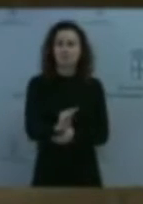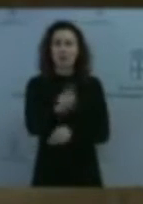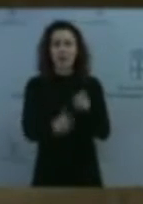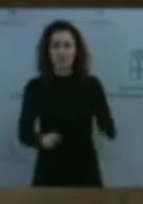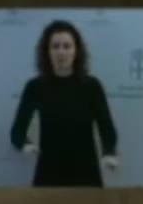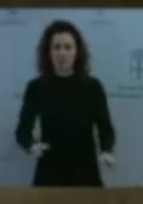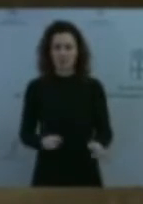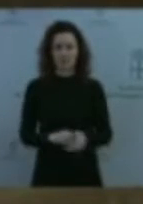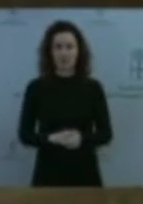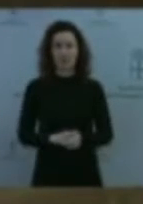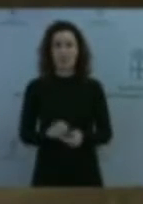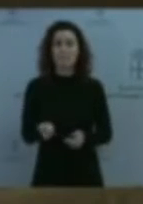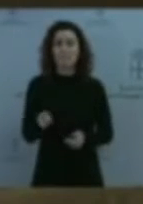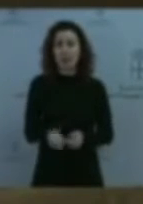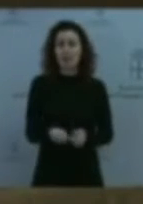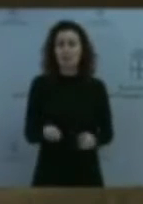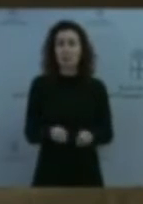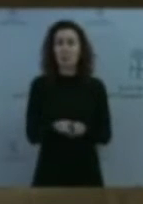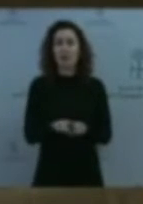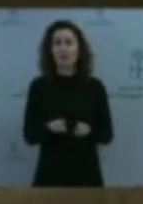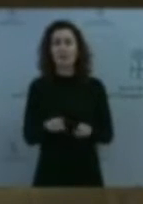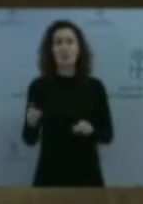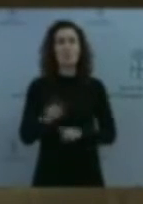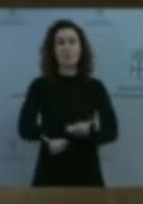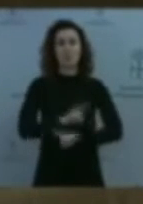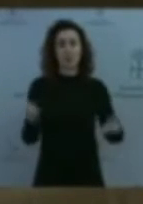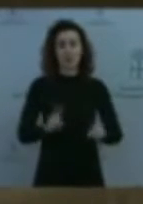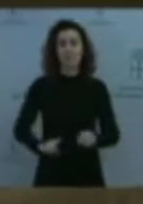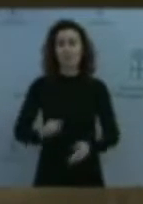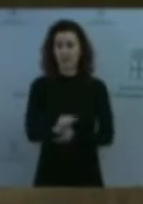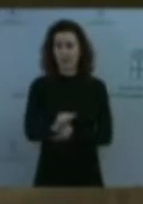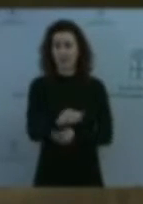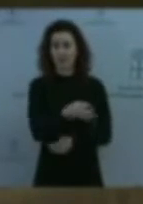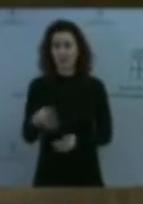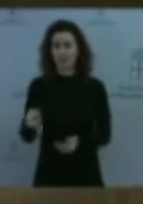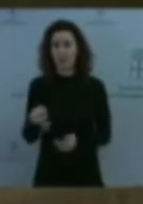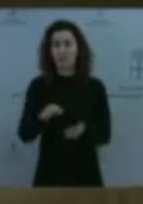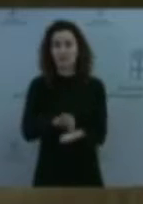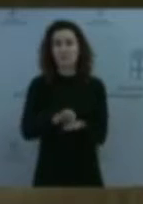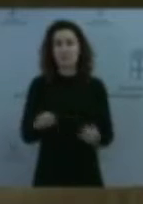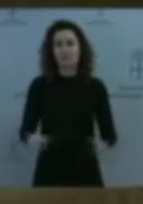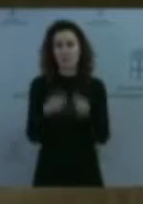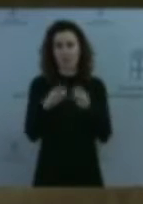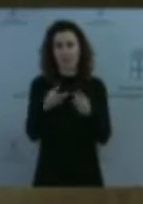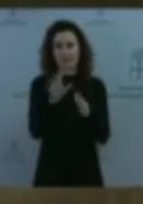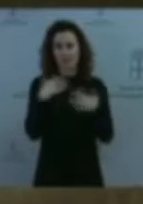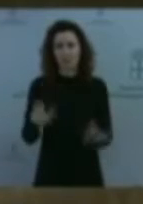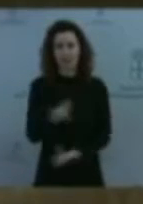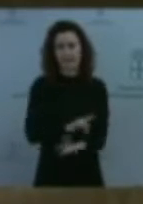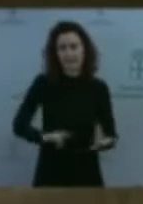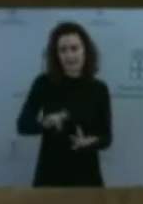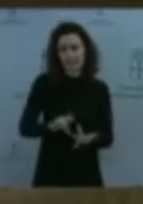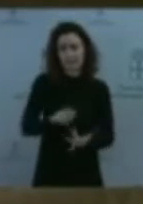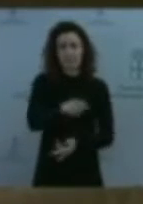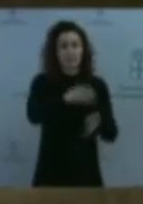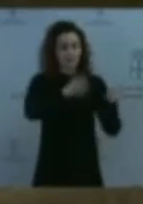impidió tener una financiación adecuada de los servicios sociales en esta crisis. Ustedes, tengo que decírselo, no están legitimados para hablar